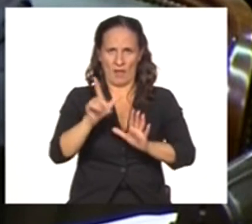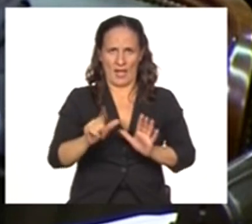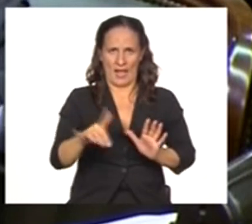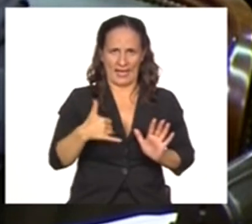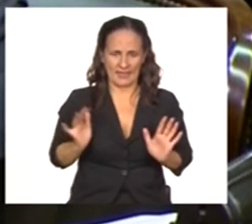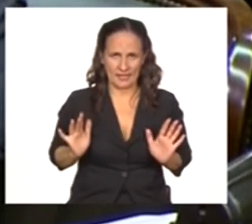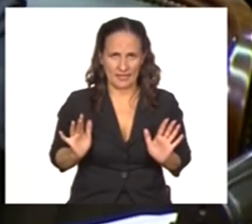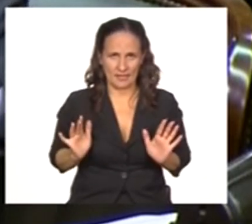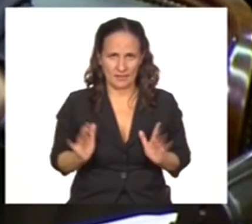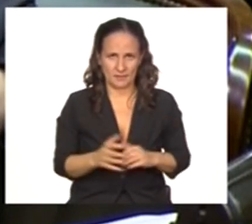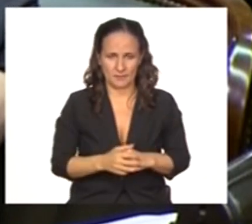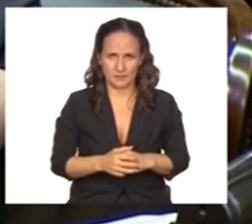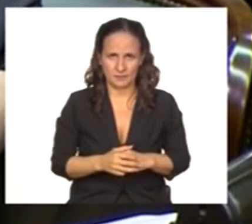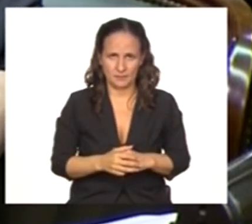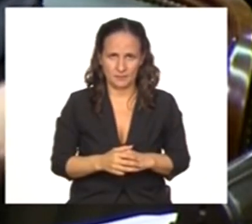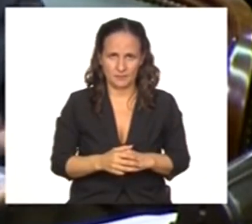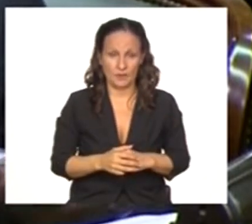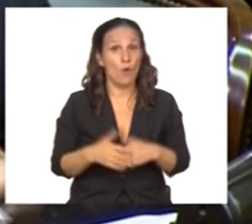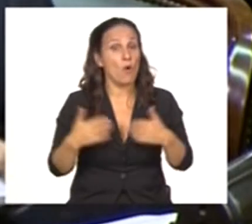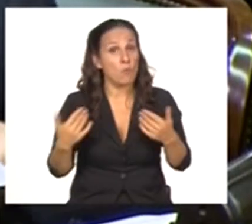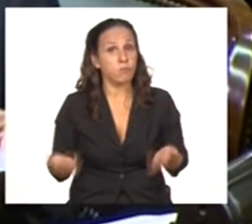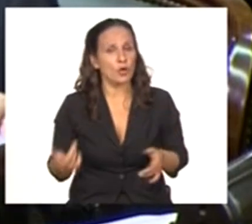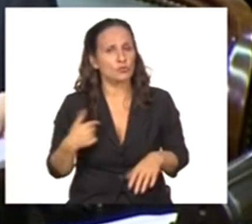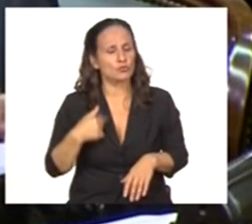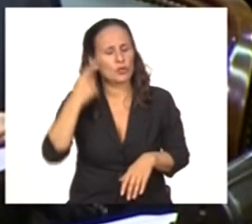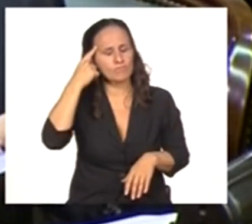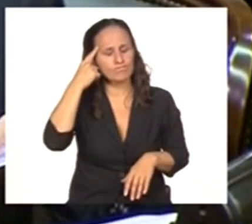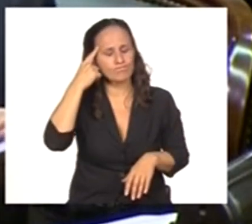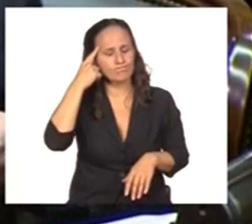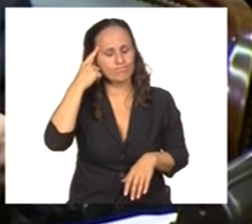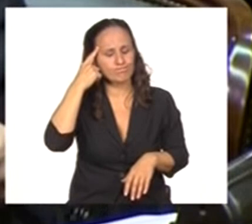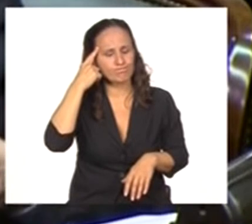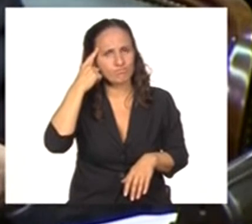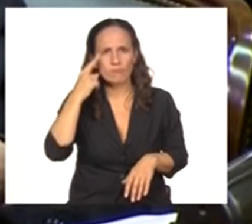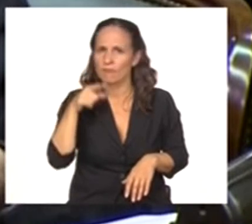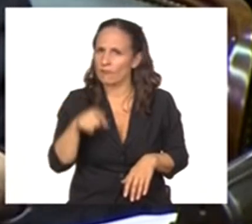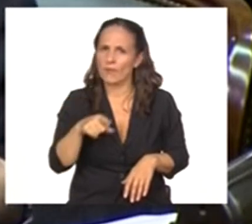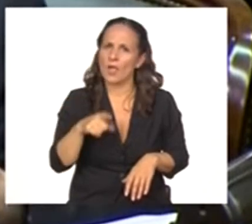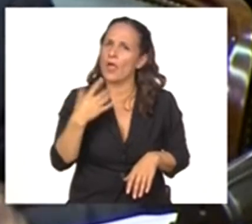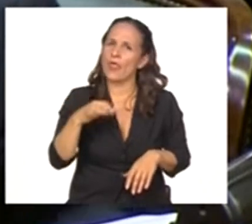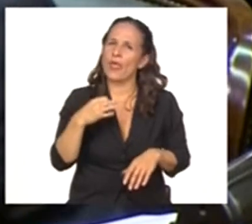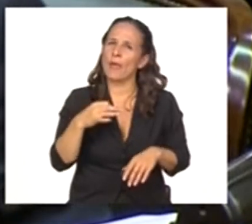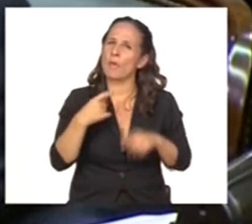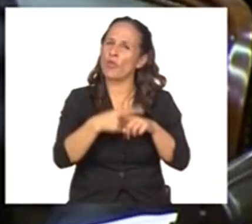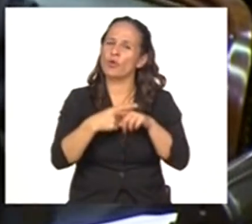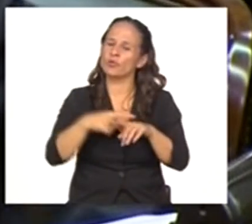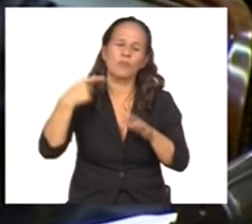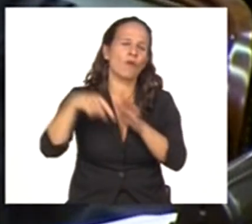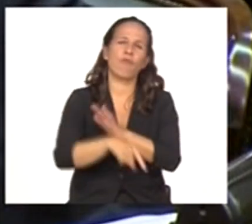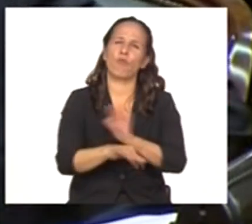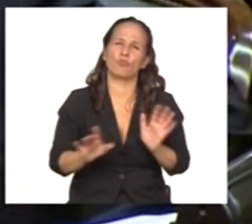Por eso, yo creo que acá tenemos que dar una discusión mucho más de fondo. Ninguno